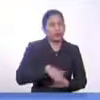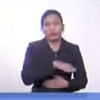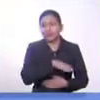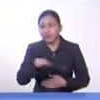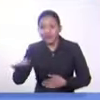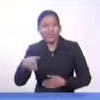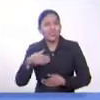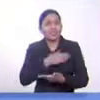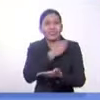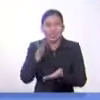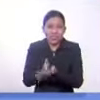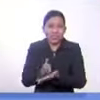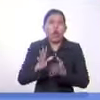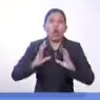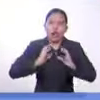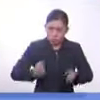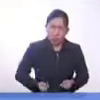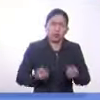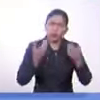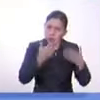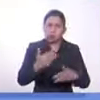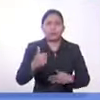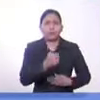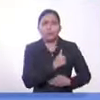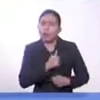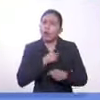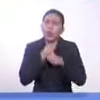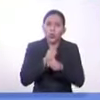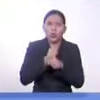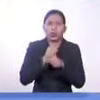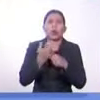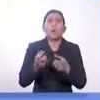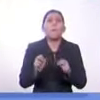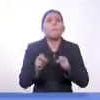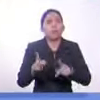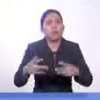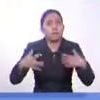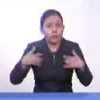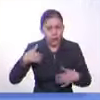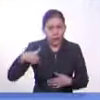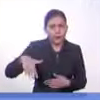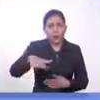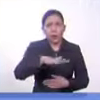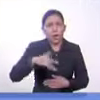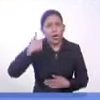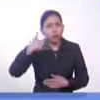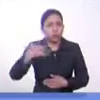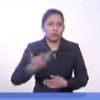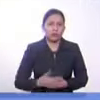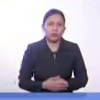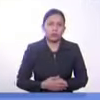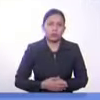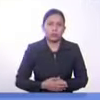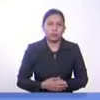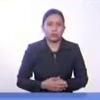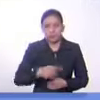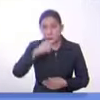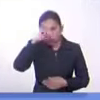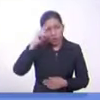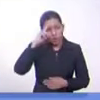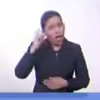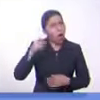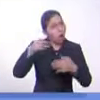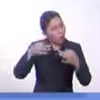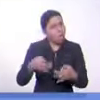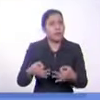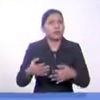formas en que los gobiernos pueden garantizar opciones de vida en su país de origen. Por ejemplo, un empleo digno